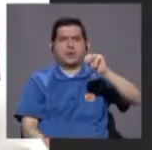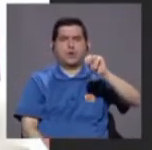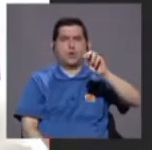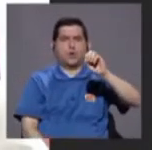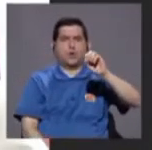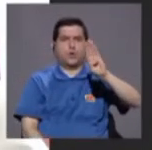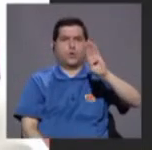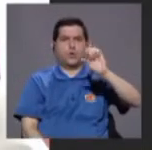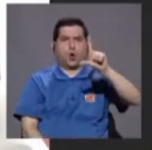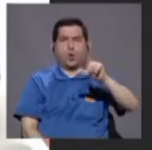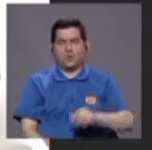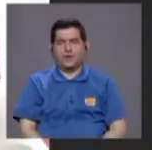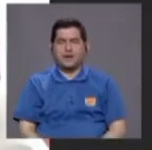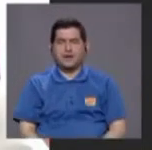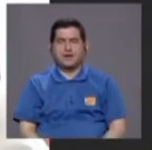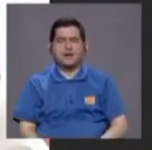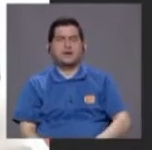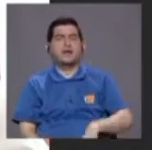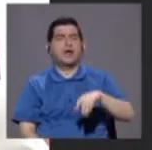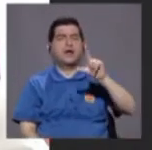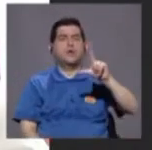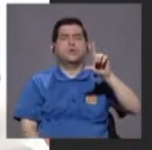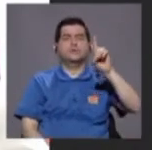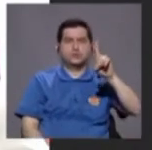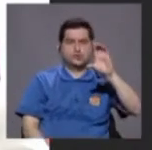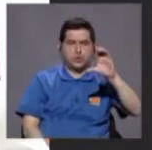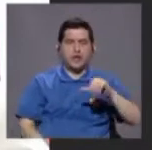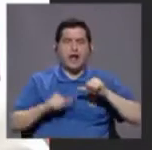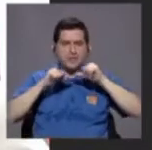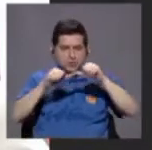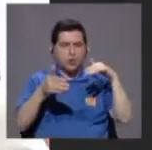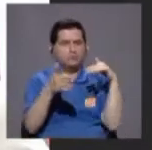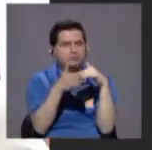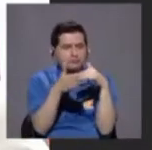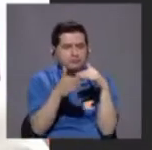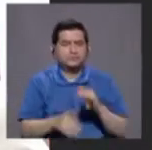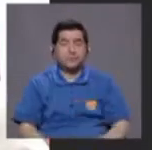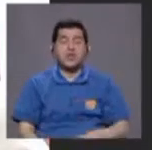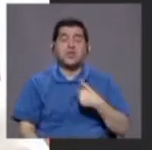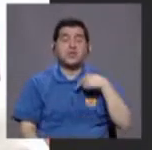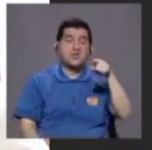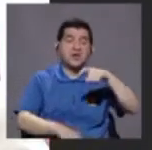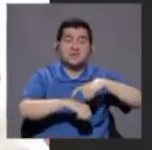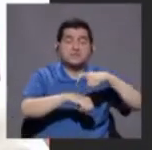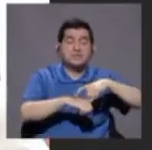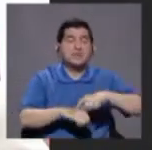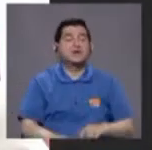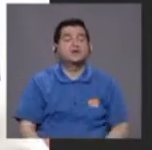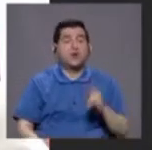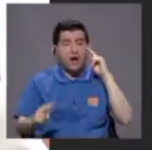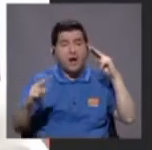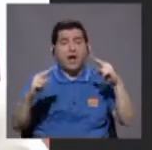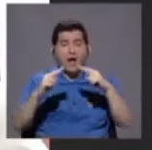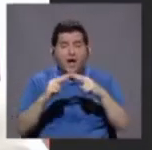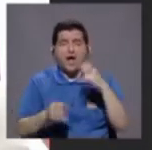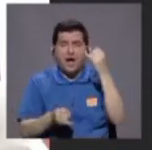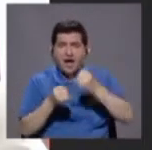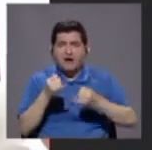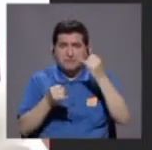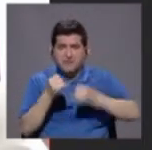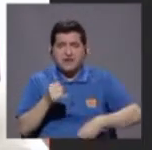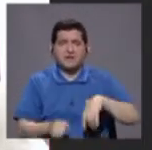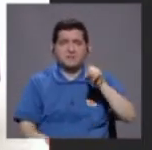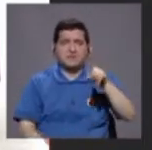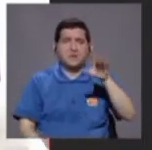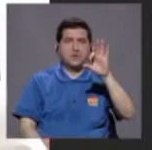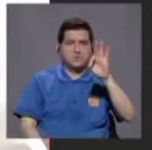en fin. Y Donaldo llegó ahí a continuar sus estudios, y ahí fue cuando lo conocí a fines de 1974,